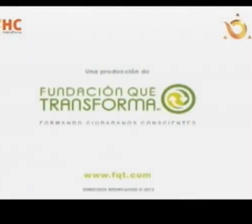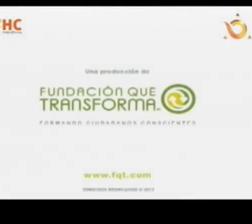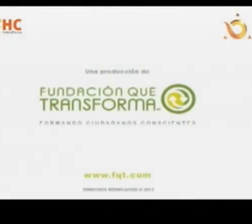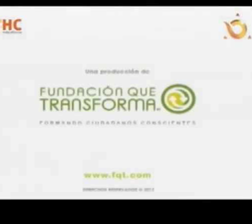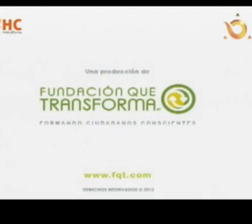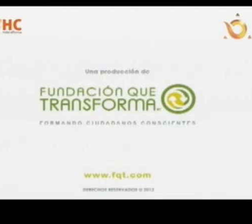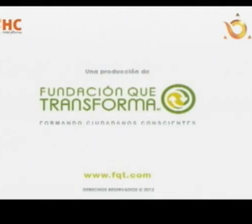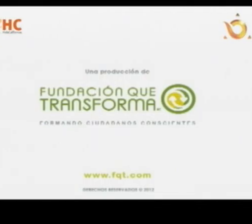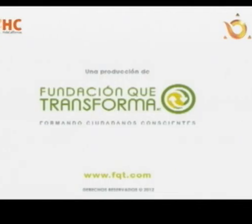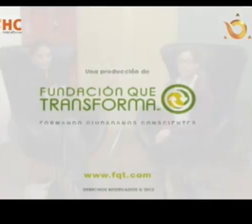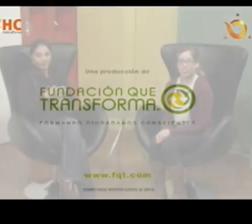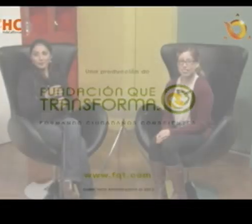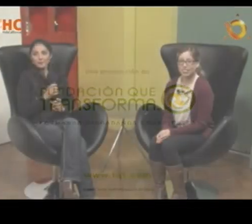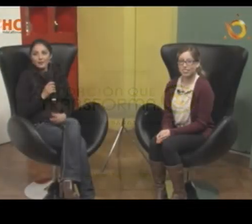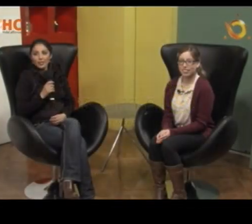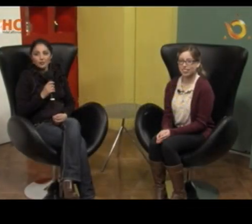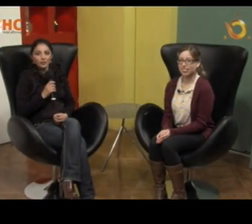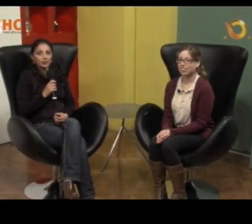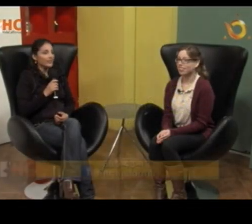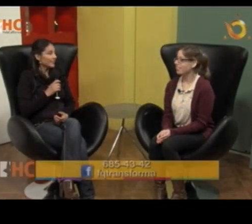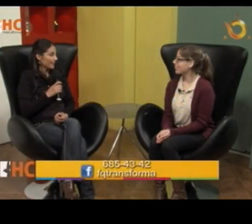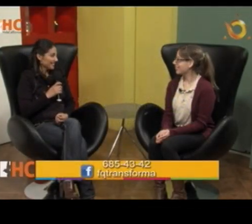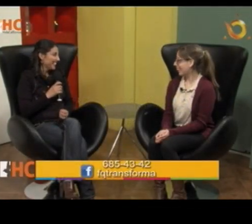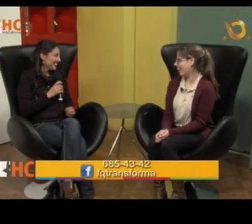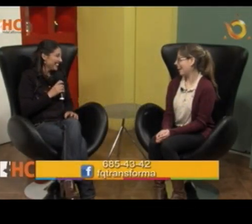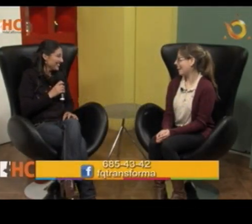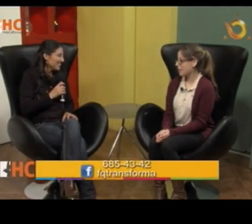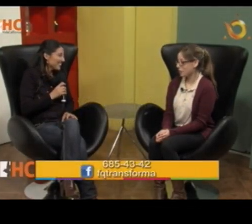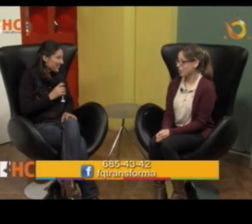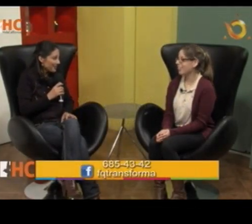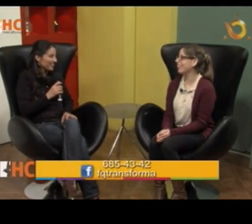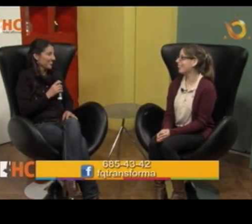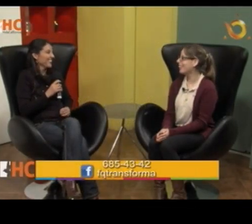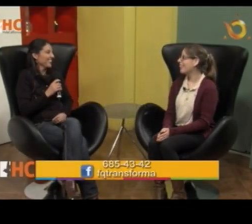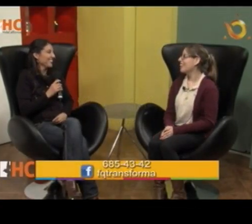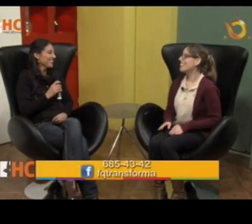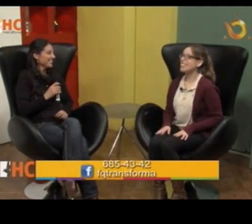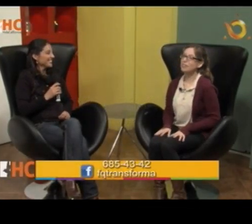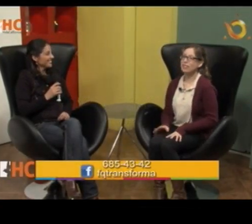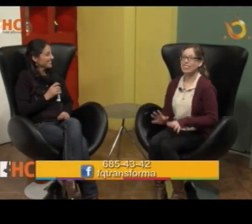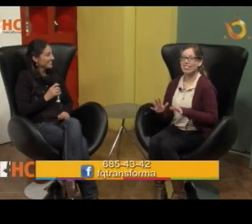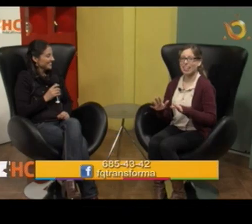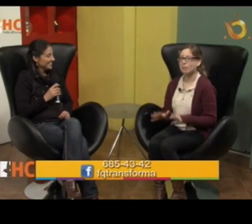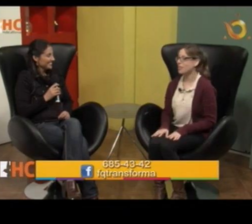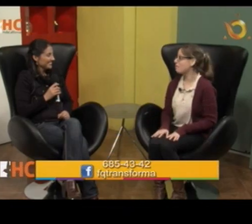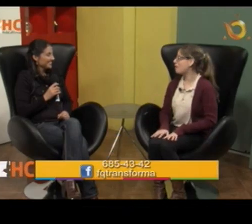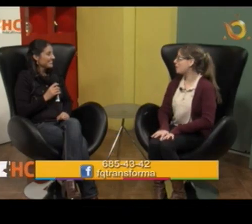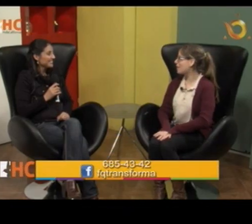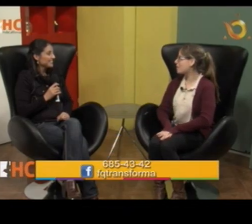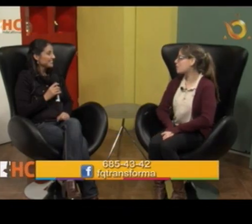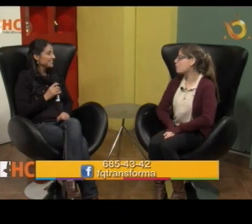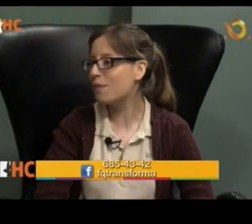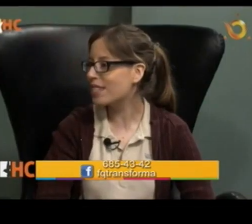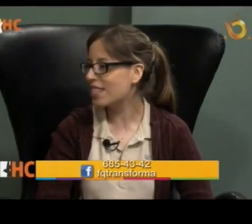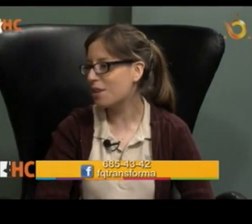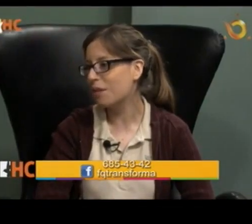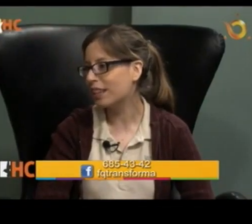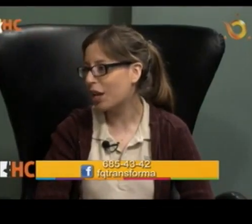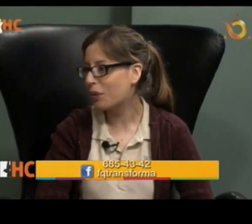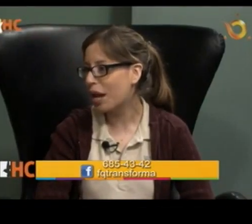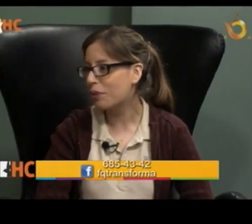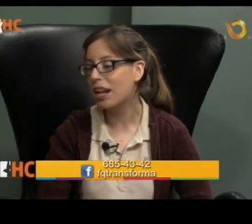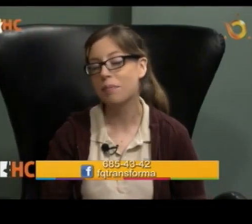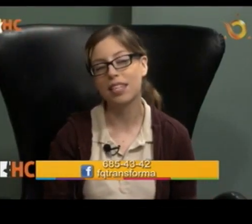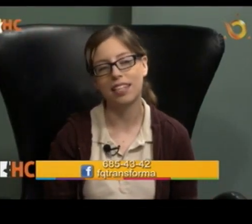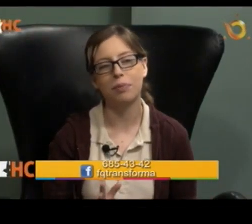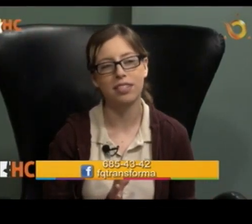Yo estoy lista para plantar mi árbol. Sí, pues principalmente eso, es súper sencillo plantar